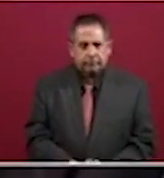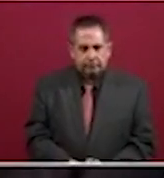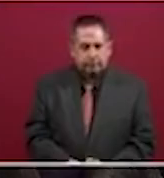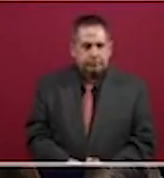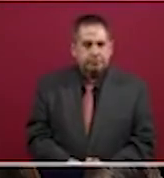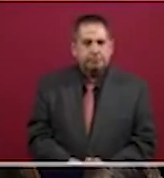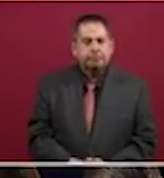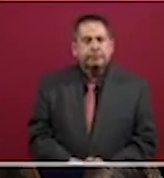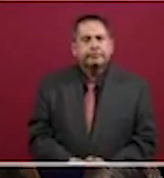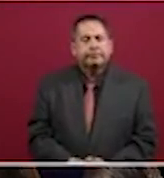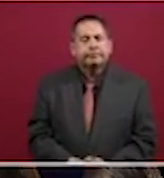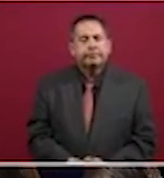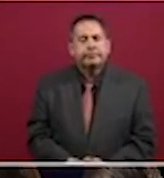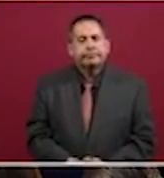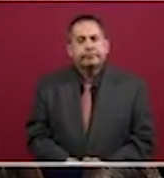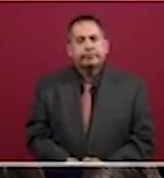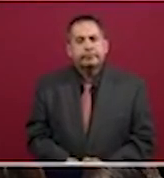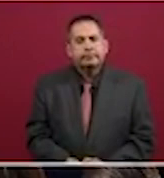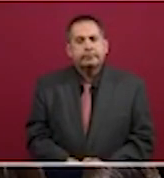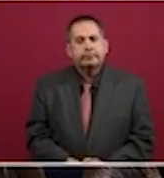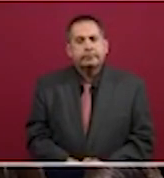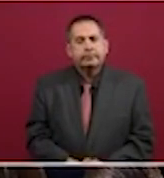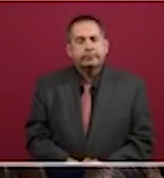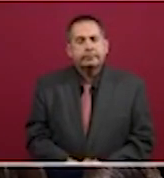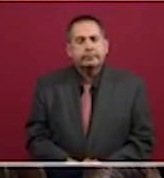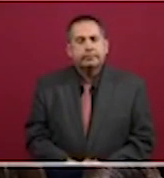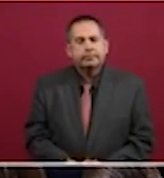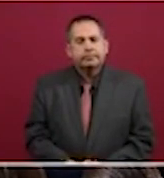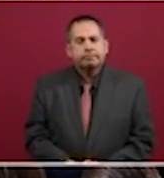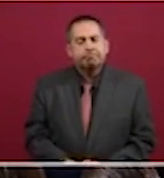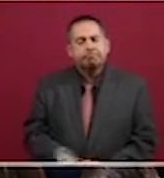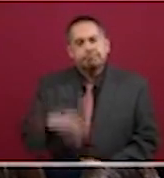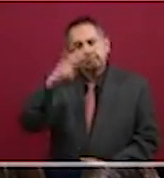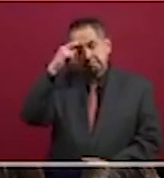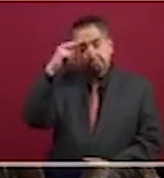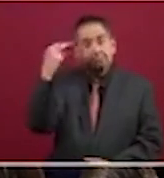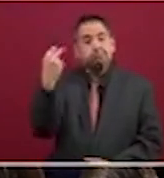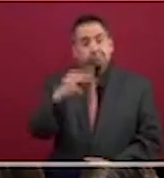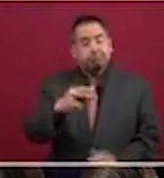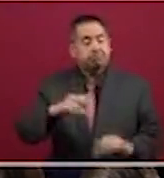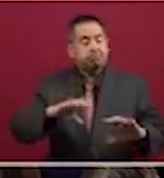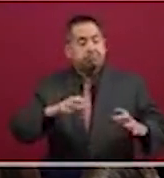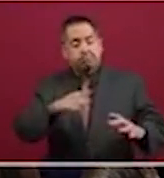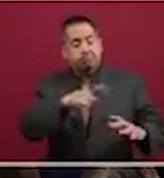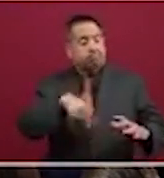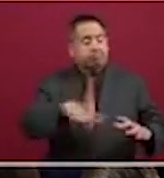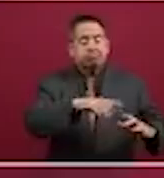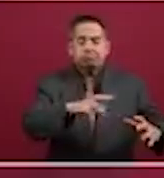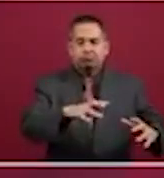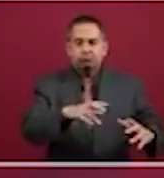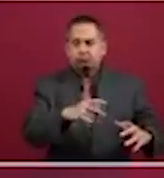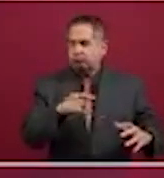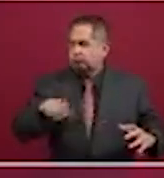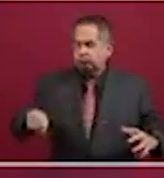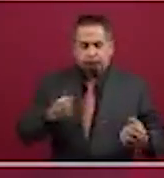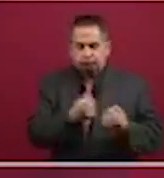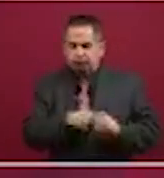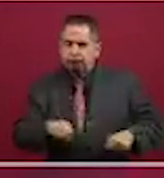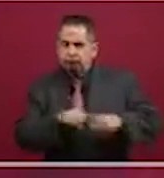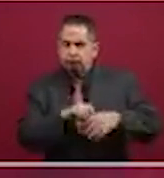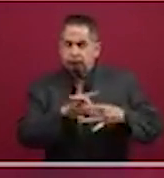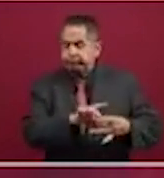pemex para equipar max méxico es un socio clave